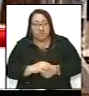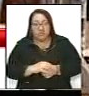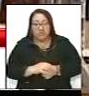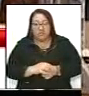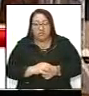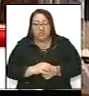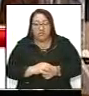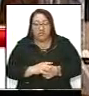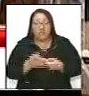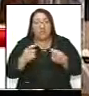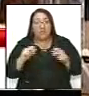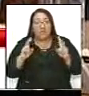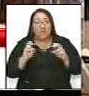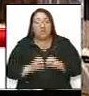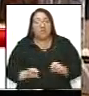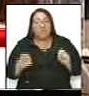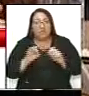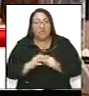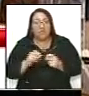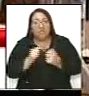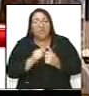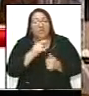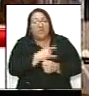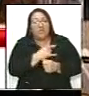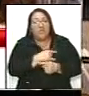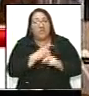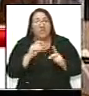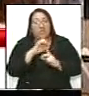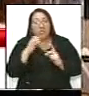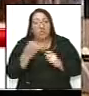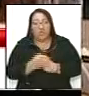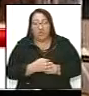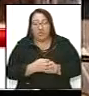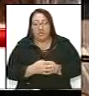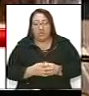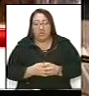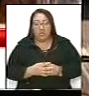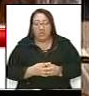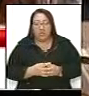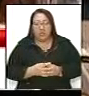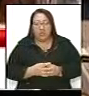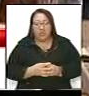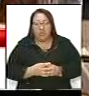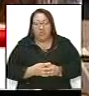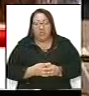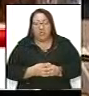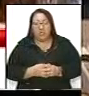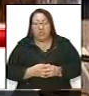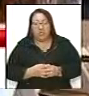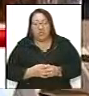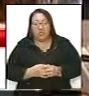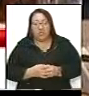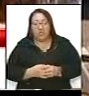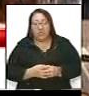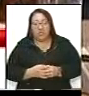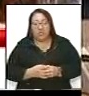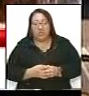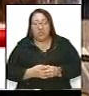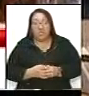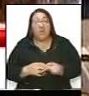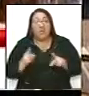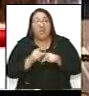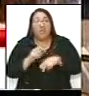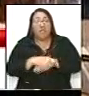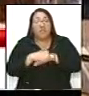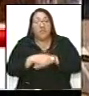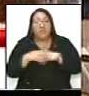de tratar el tema correspondiente a la Universidad Intercultural de Quillabamba, así como reiterar la